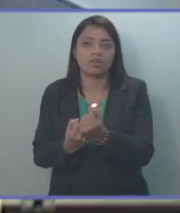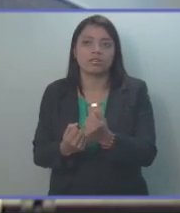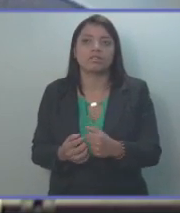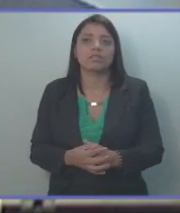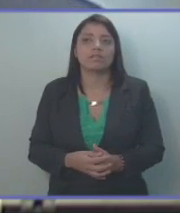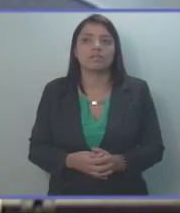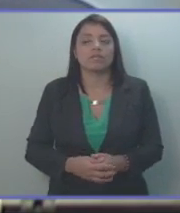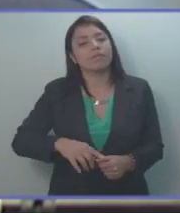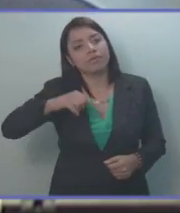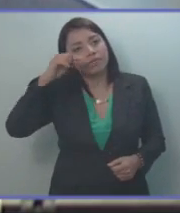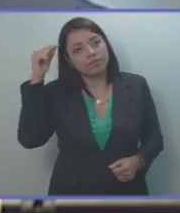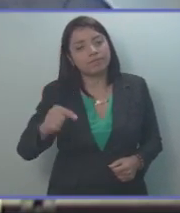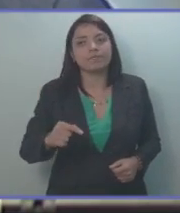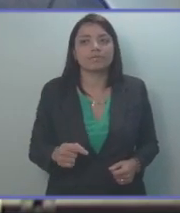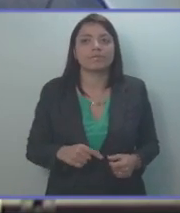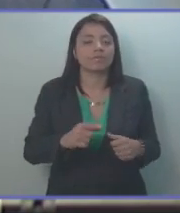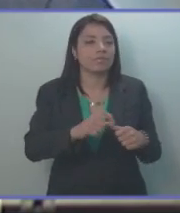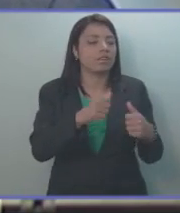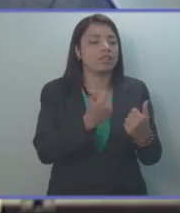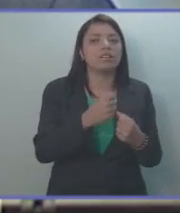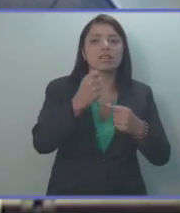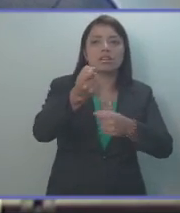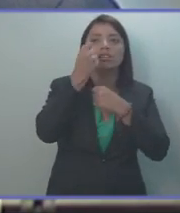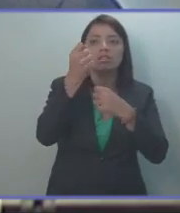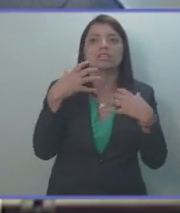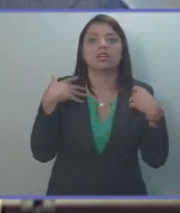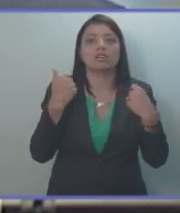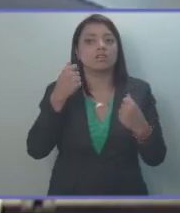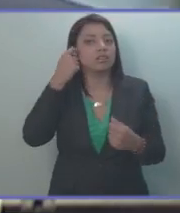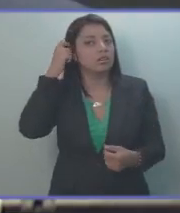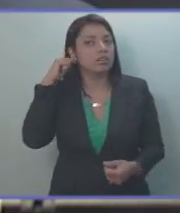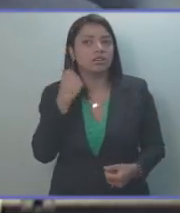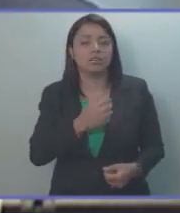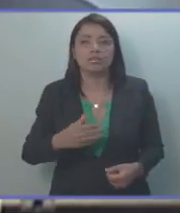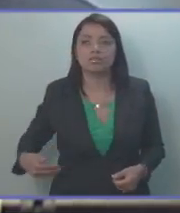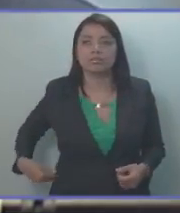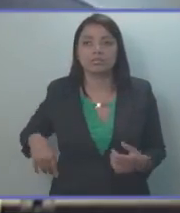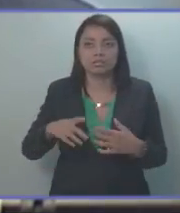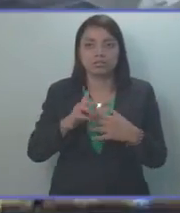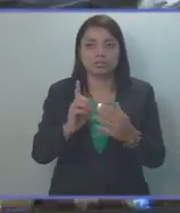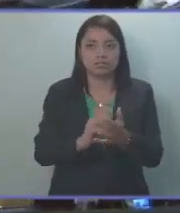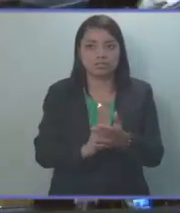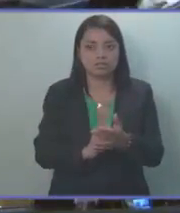al igual que el sindicato de Fosalud. Gracias, señor presidente. Gracias, señores diputados.